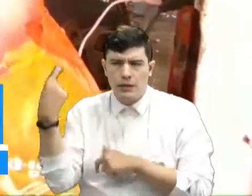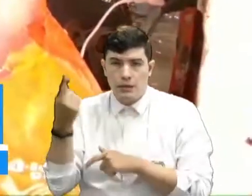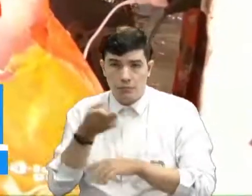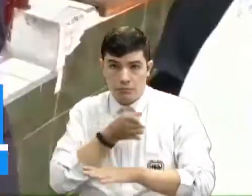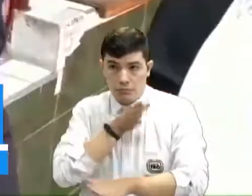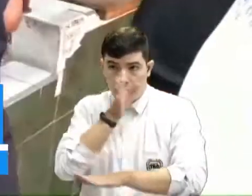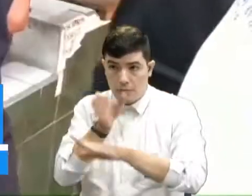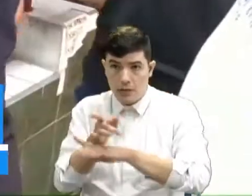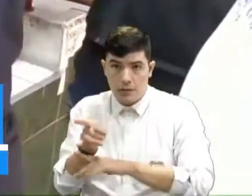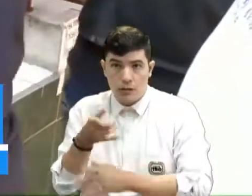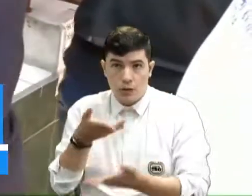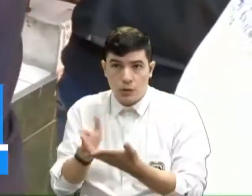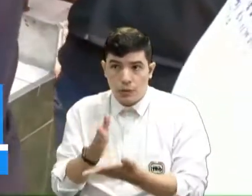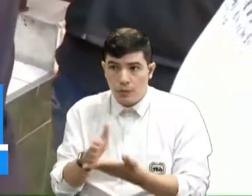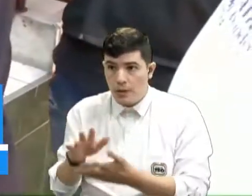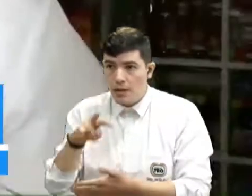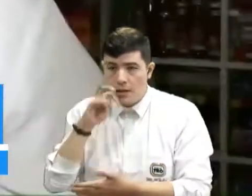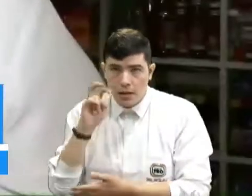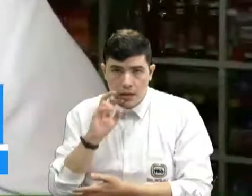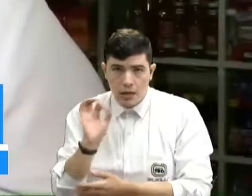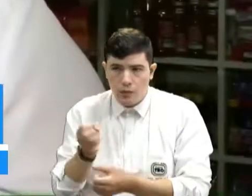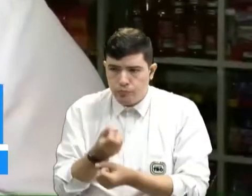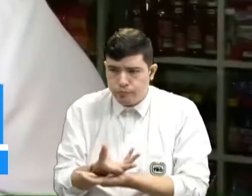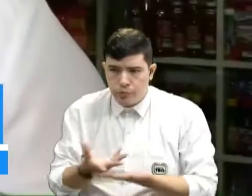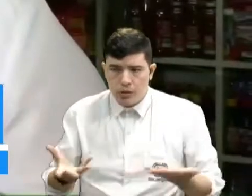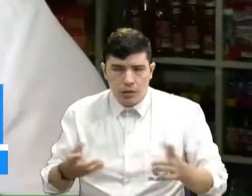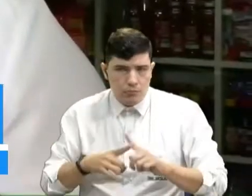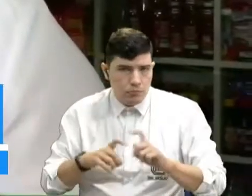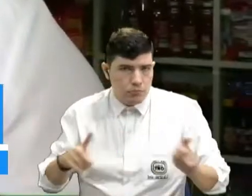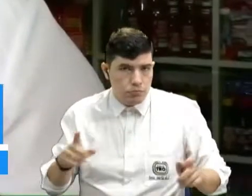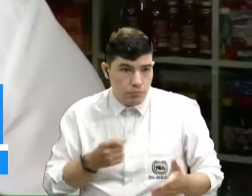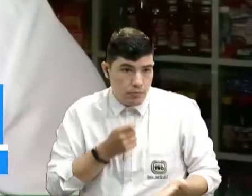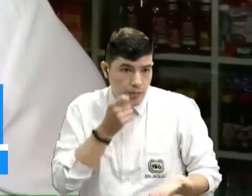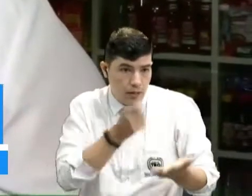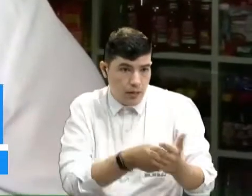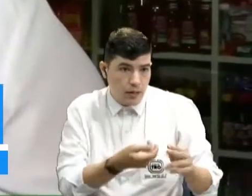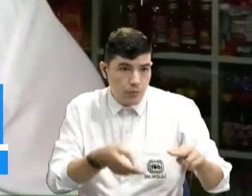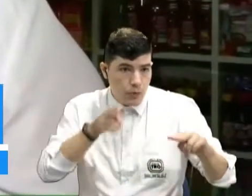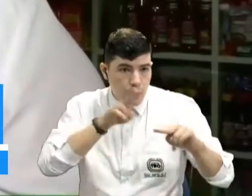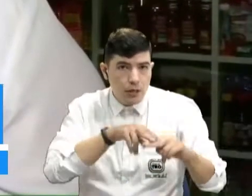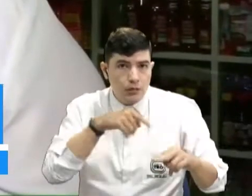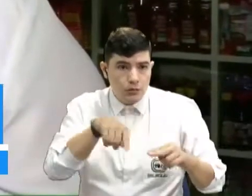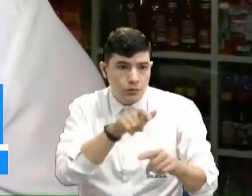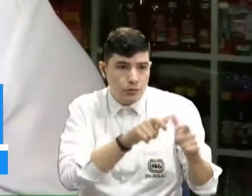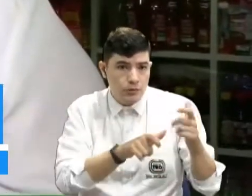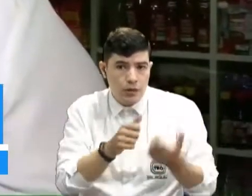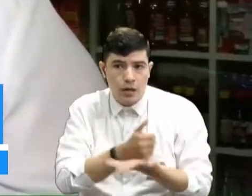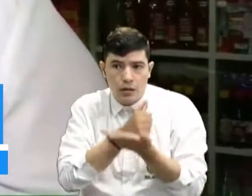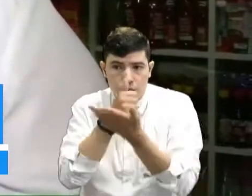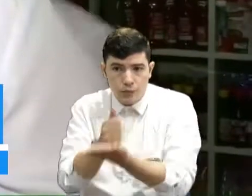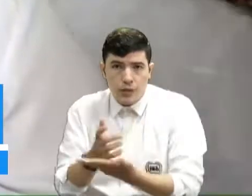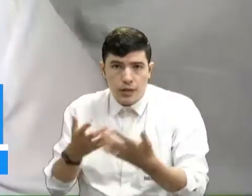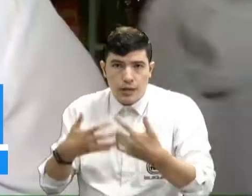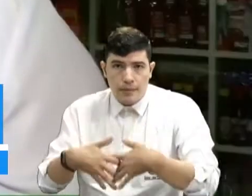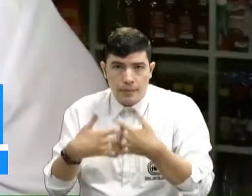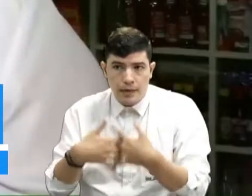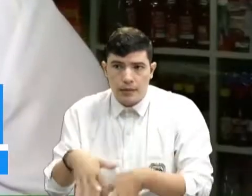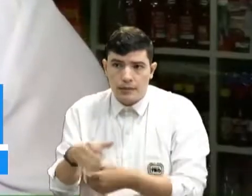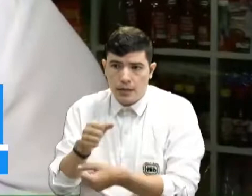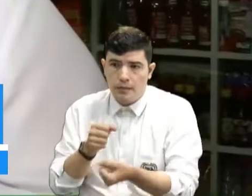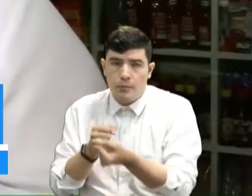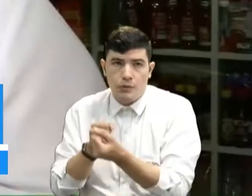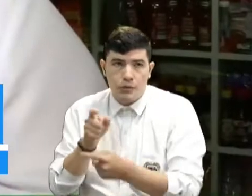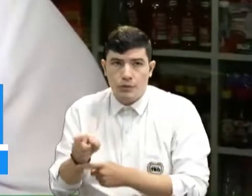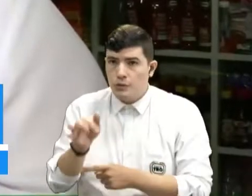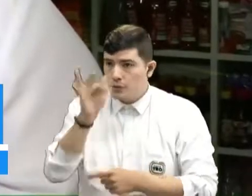compras en productos cárnicos y víveres. Los impuestos que nosotros pagamos, ellos pueden ayudar a muchas empresas, apoyar al